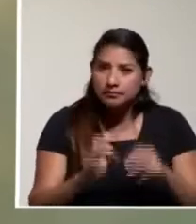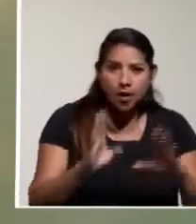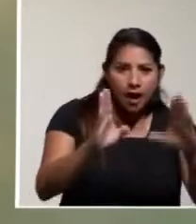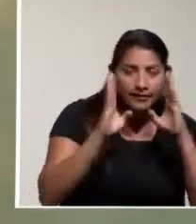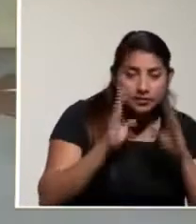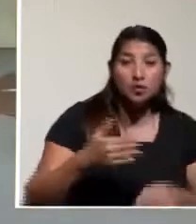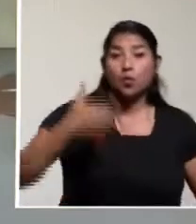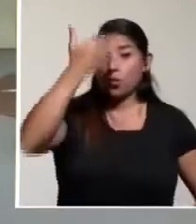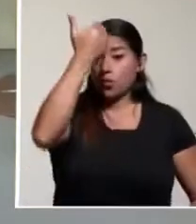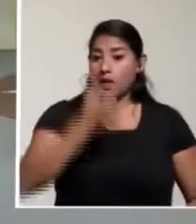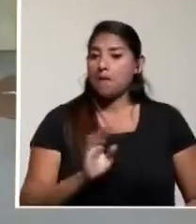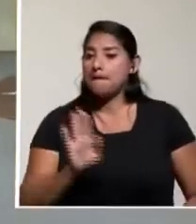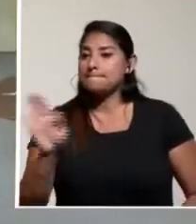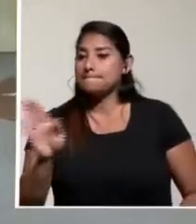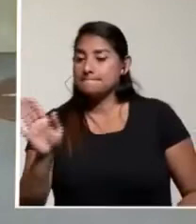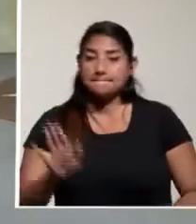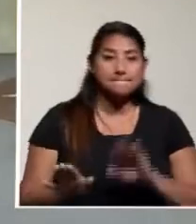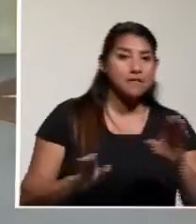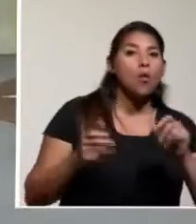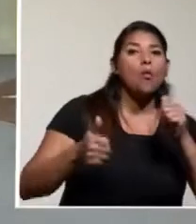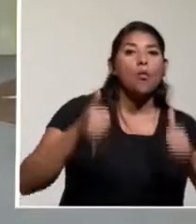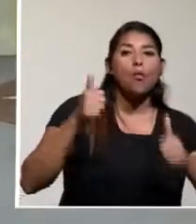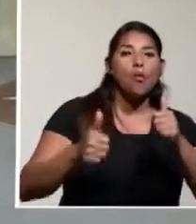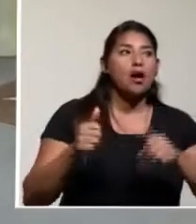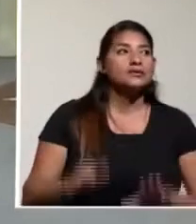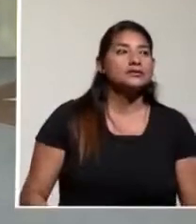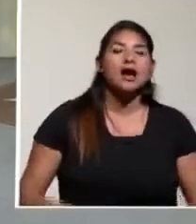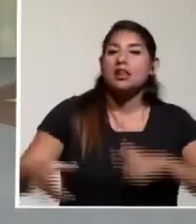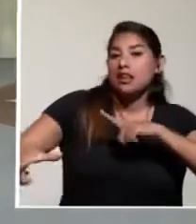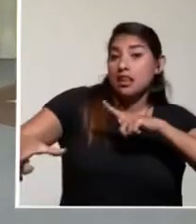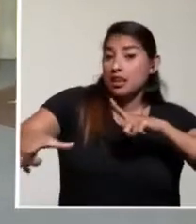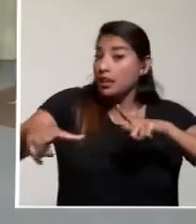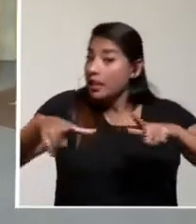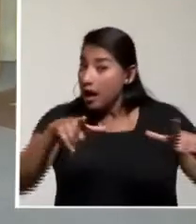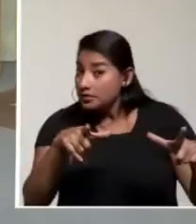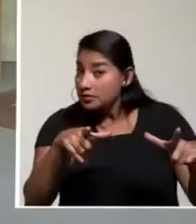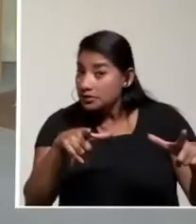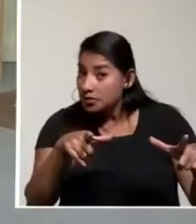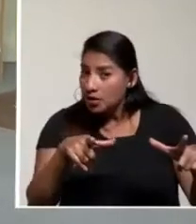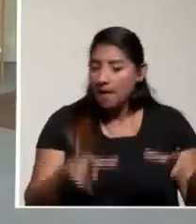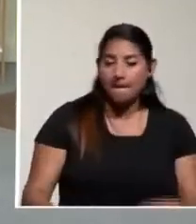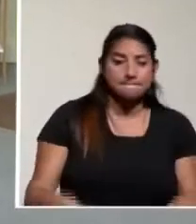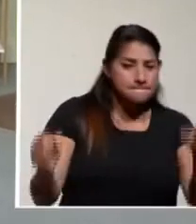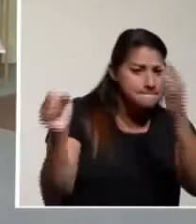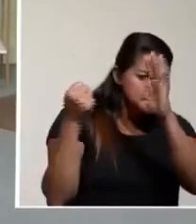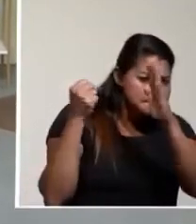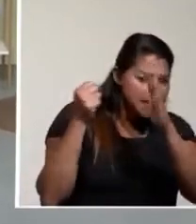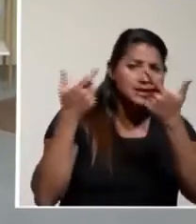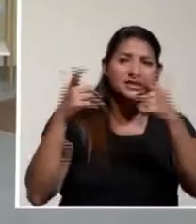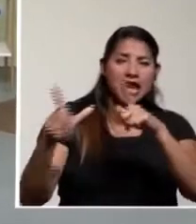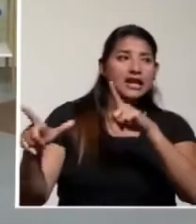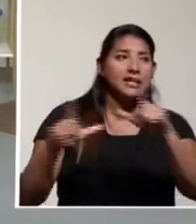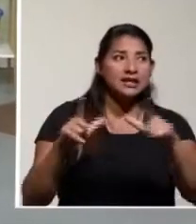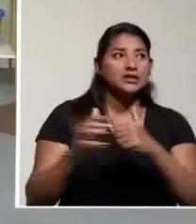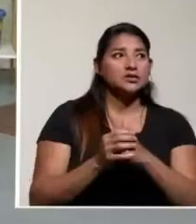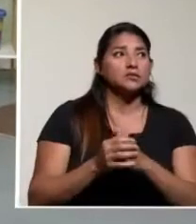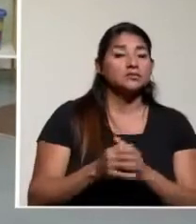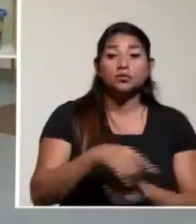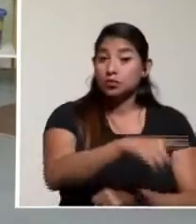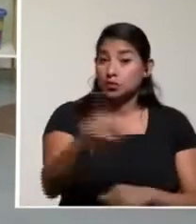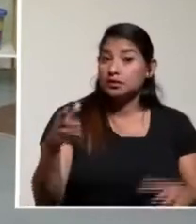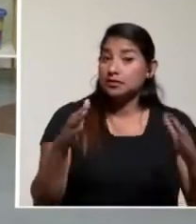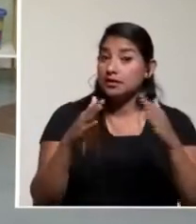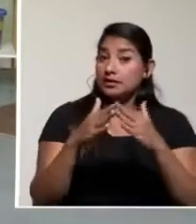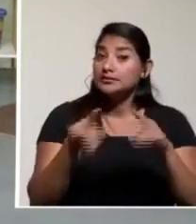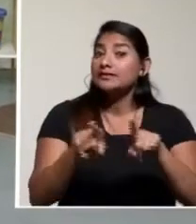del cuerpo movieron. Ahora sí. Muy bien, vamos a Tengo ver. Tengo micrófono listo. La pandereta de niña Carla va a sonar y el instrumento musical que ustedes